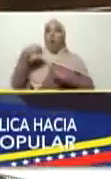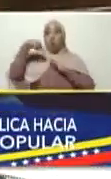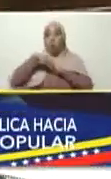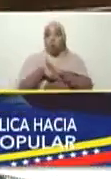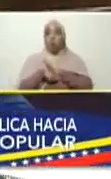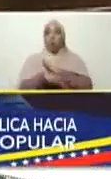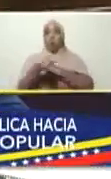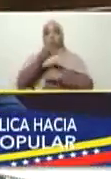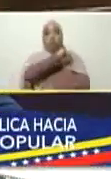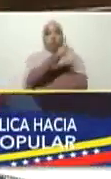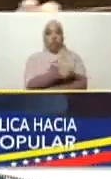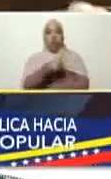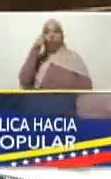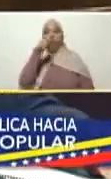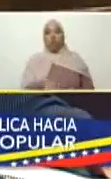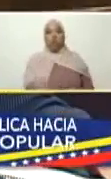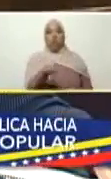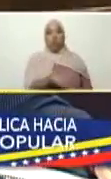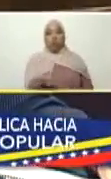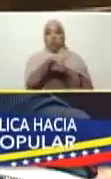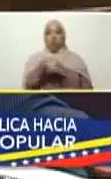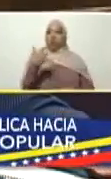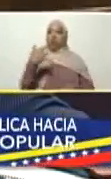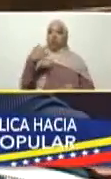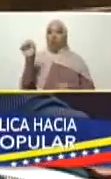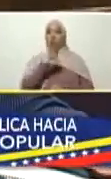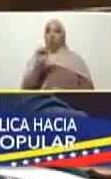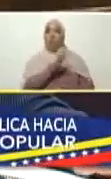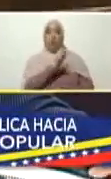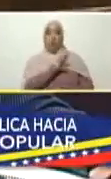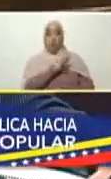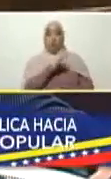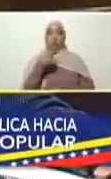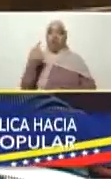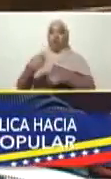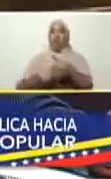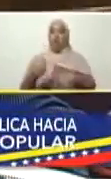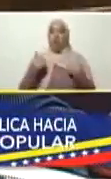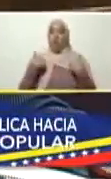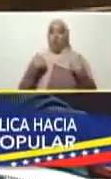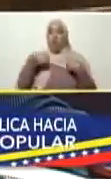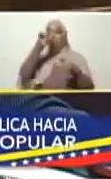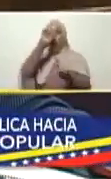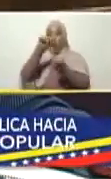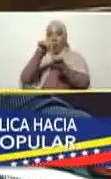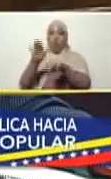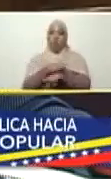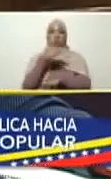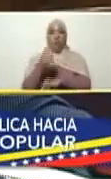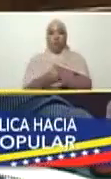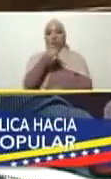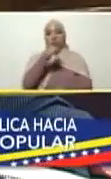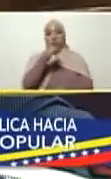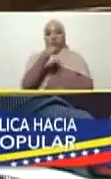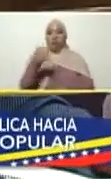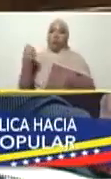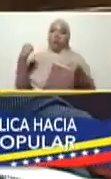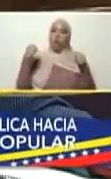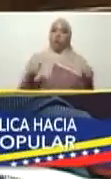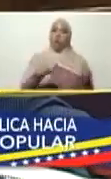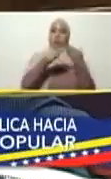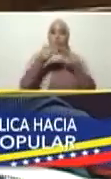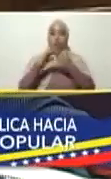La profundización del poder del pueblo en el ejercicio del autogobierno es otro de los objetivos fundamentales, y la actuación